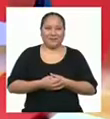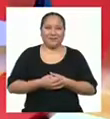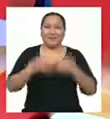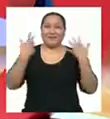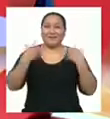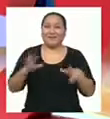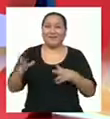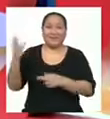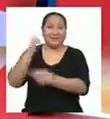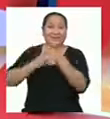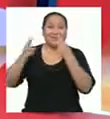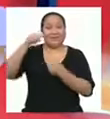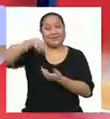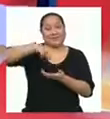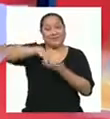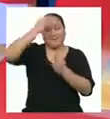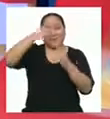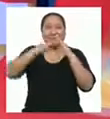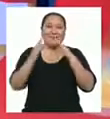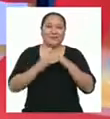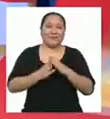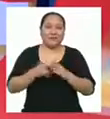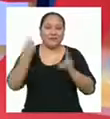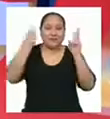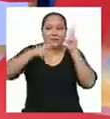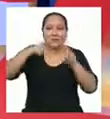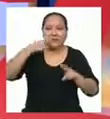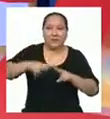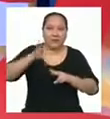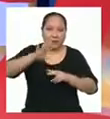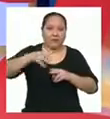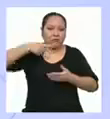Ya estamos de vuelta en Aprendo en Casa. ¿Dieron unos